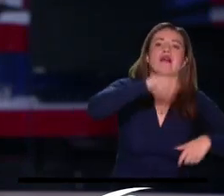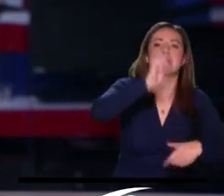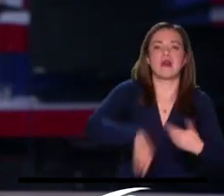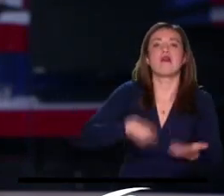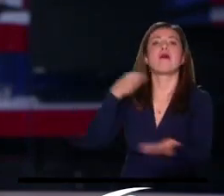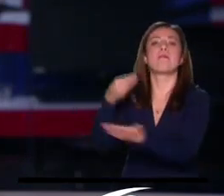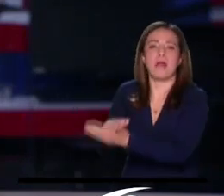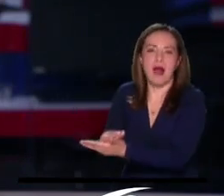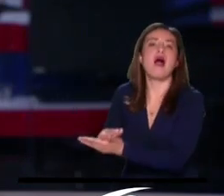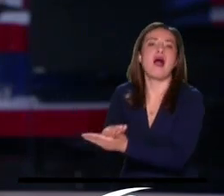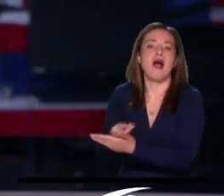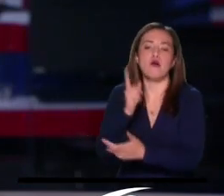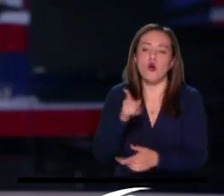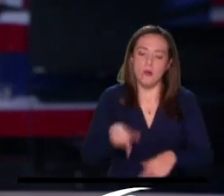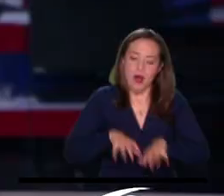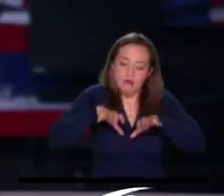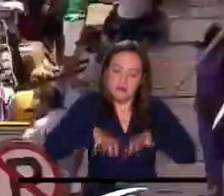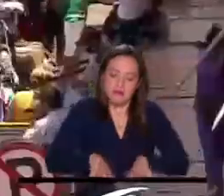utilizar el espacio público.